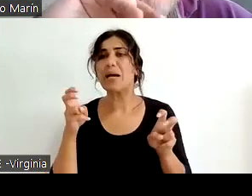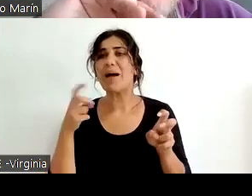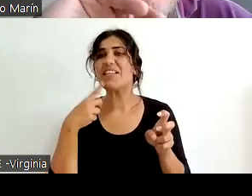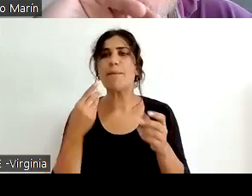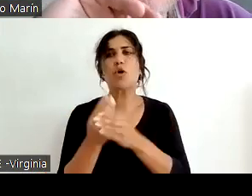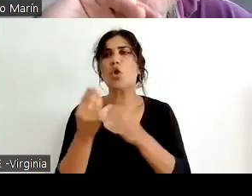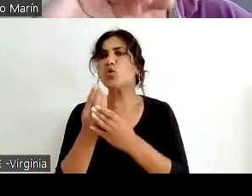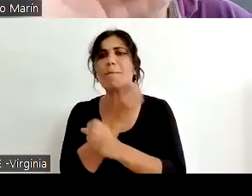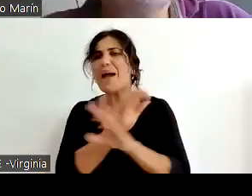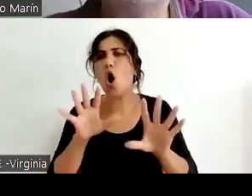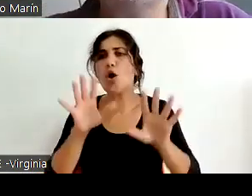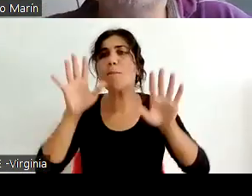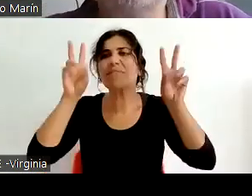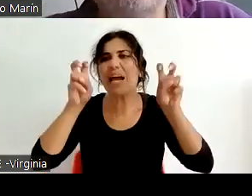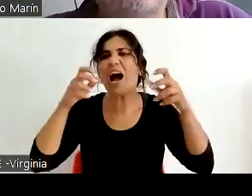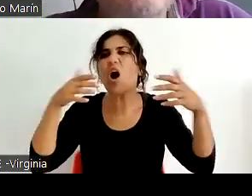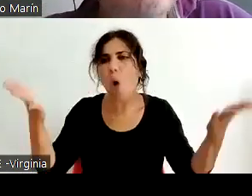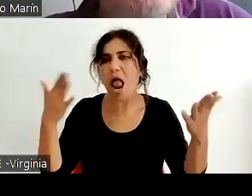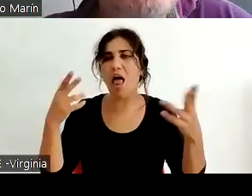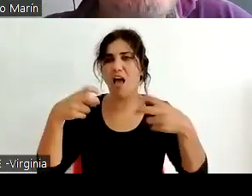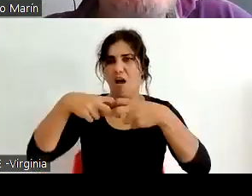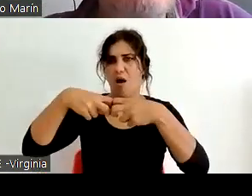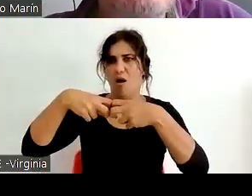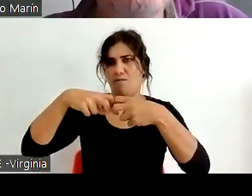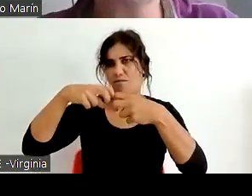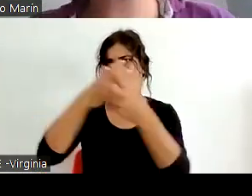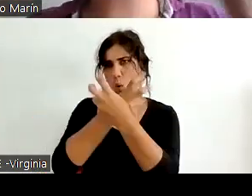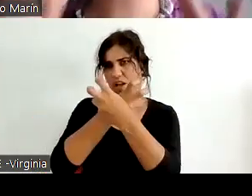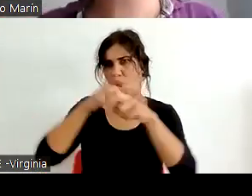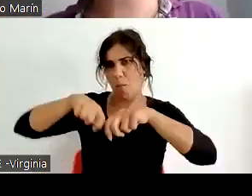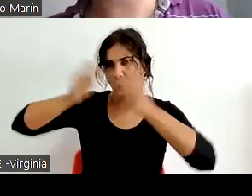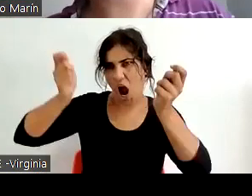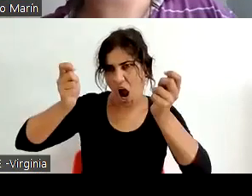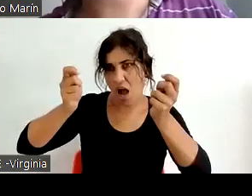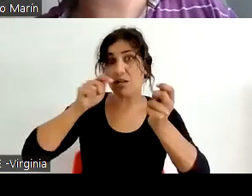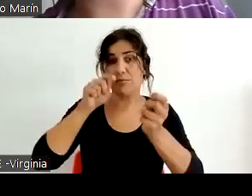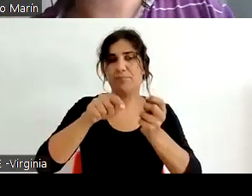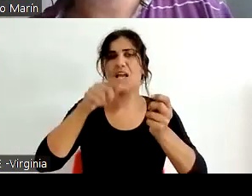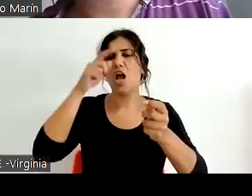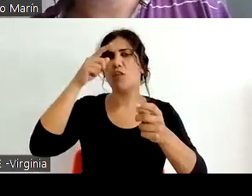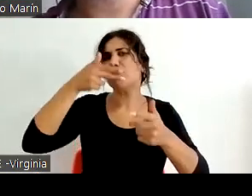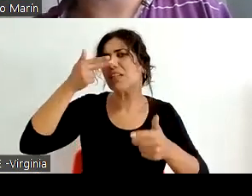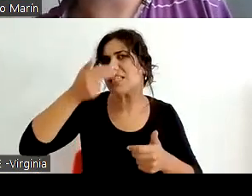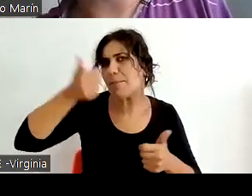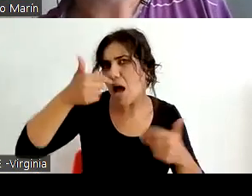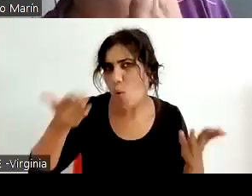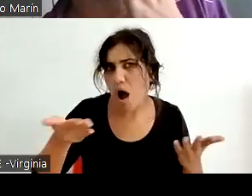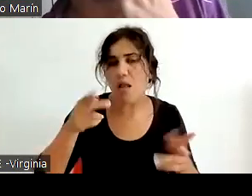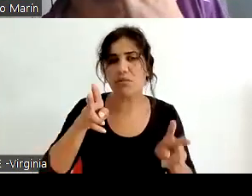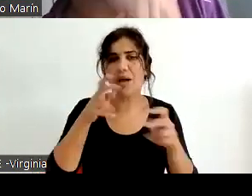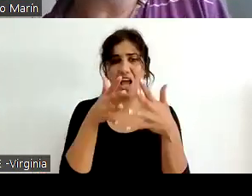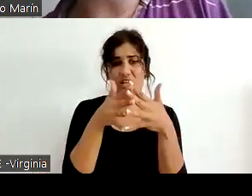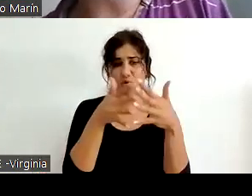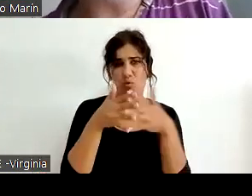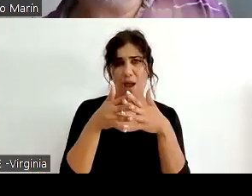para una fractura. Para una fractura lo que nos interesa fundamentalmente es tener toda la estructura asegurada. Es decir,